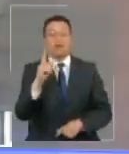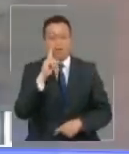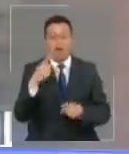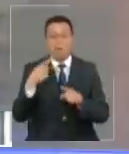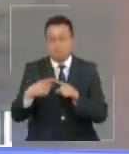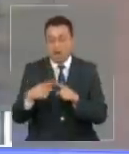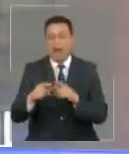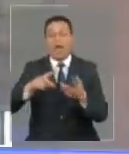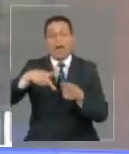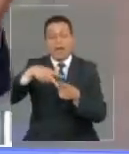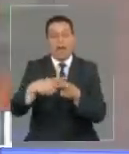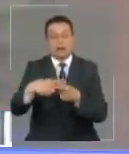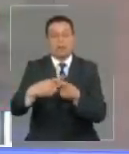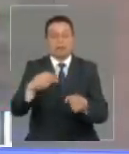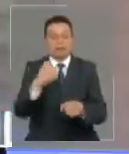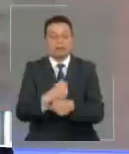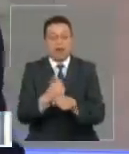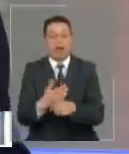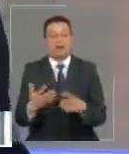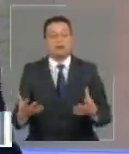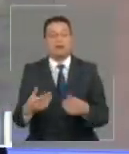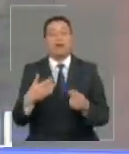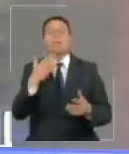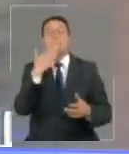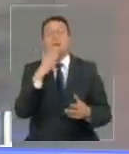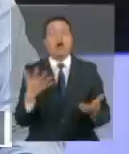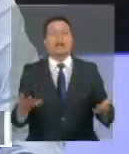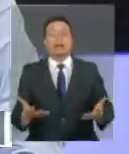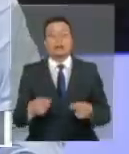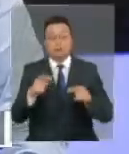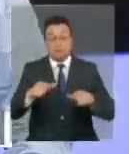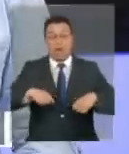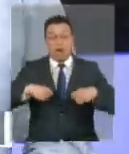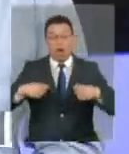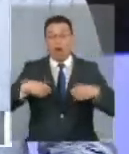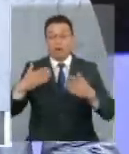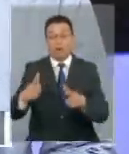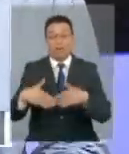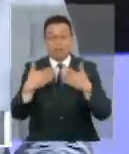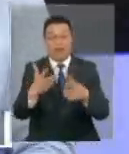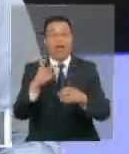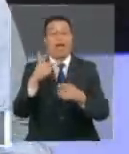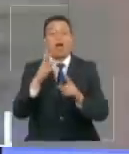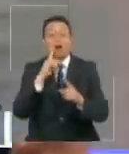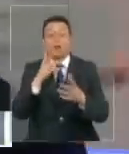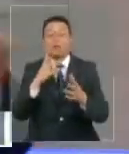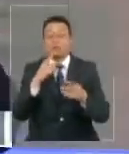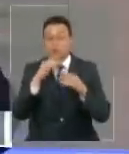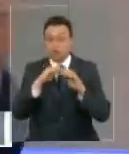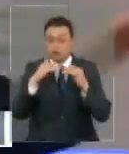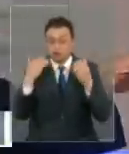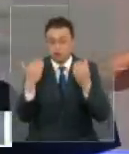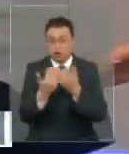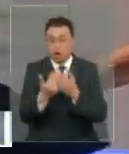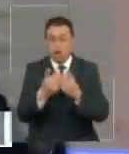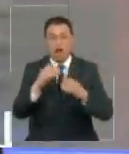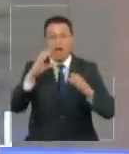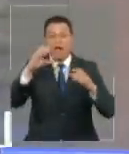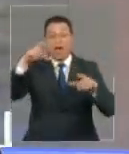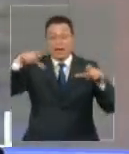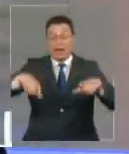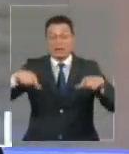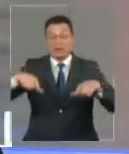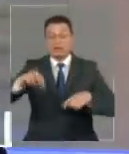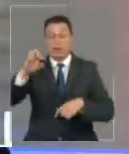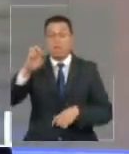más herramientas para trabajar? ¿Se acerca o se aleja a la juventud de la delincuencia cuando usted pasa de tener todas las canchas privatizadas,